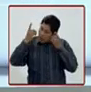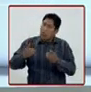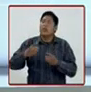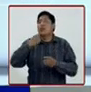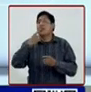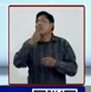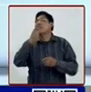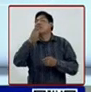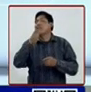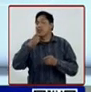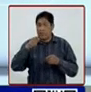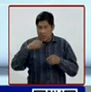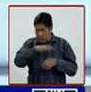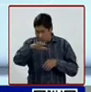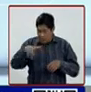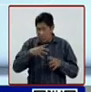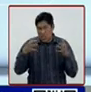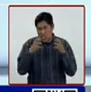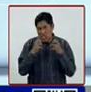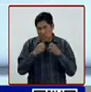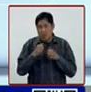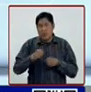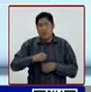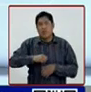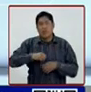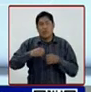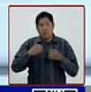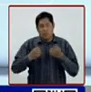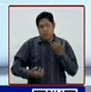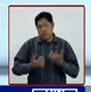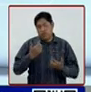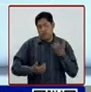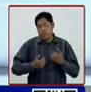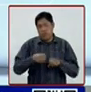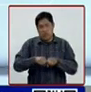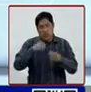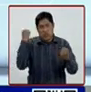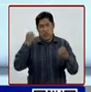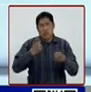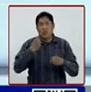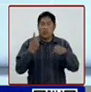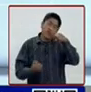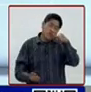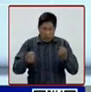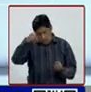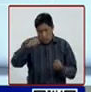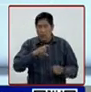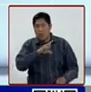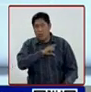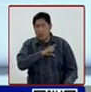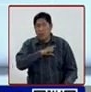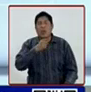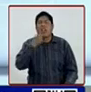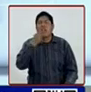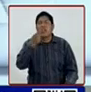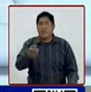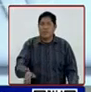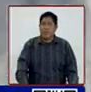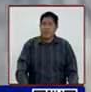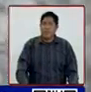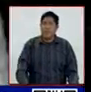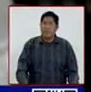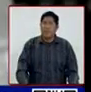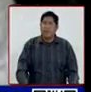que quienes estaban en esta refriega han incendiado habrían destrozado un vehículo policial veamos por favor